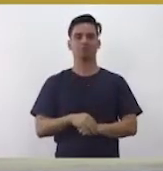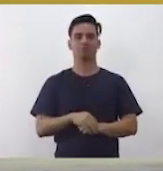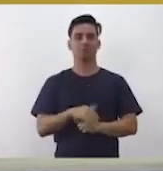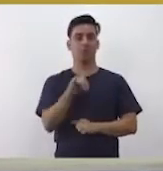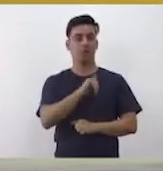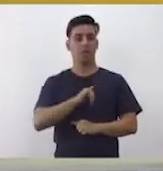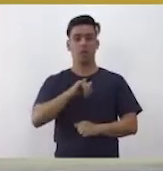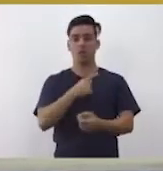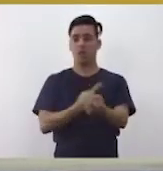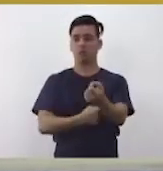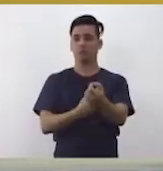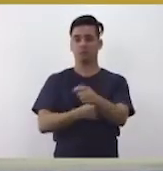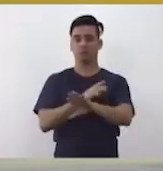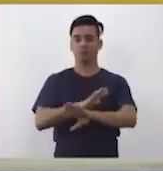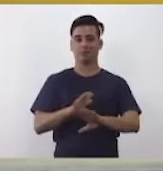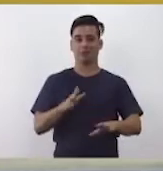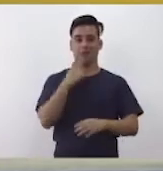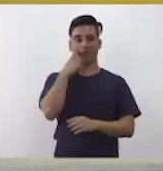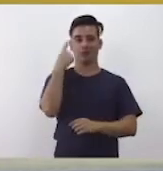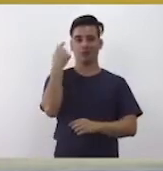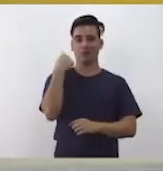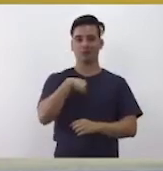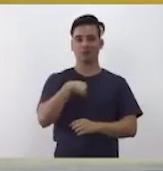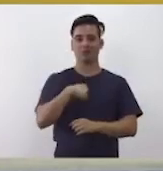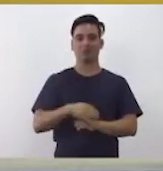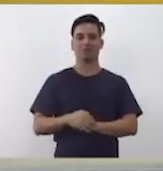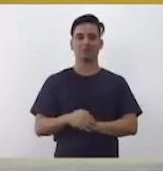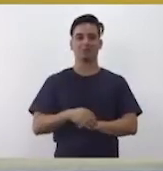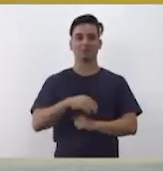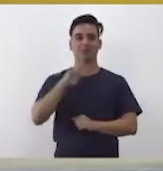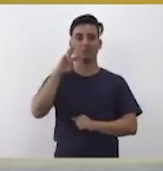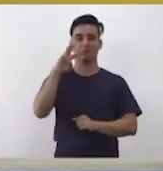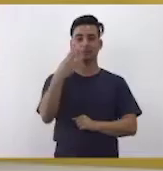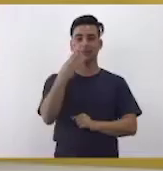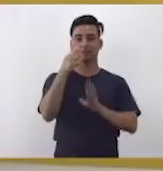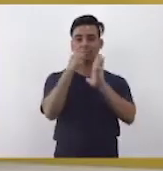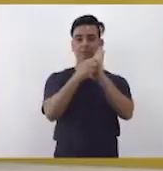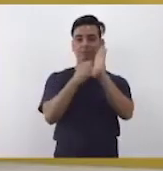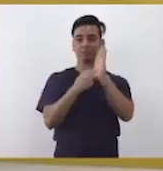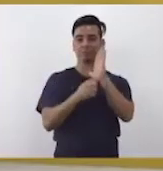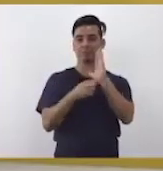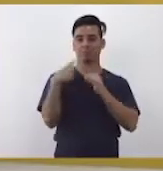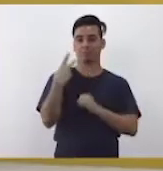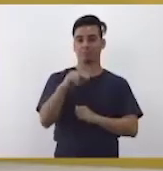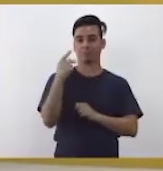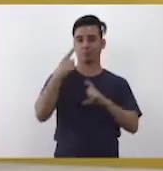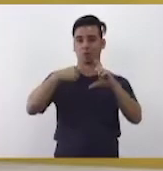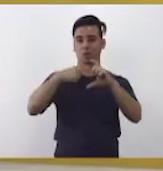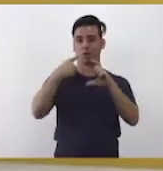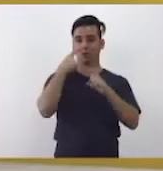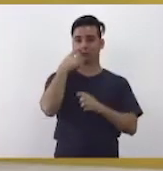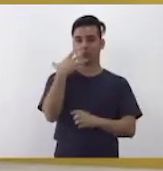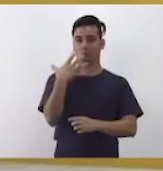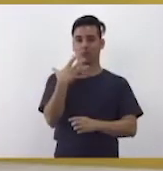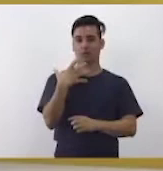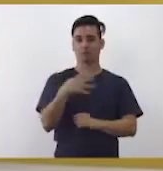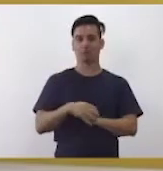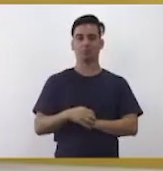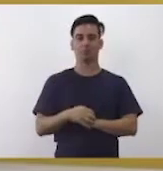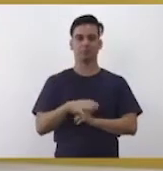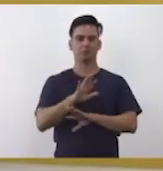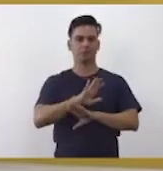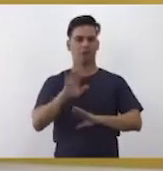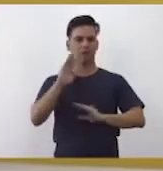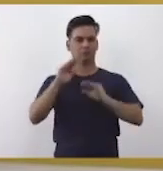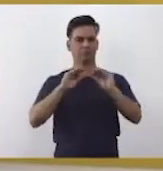vamos a repasar 3 elementos esenciales que no nos puede faltar. ¿Tienes tu libro de texto? ¿Tienes tu libreta